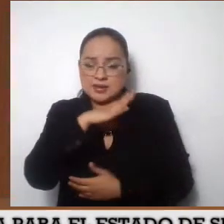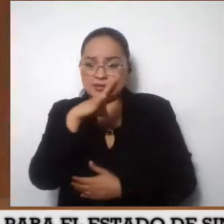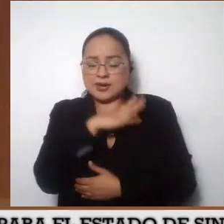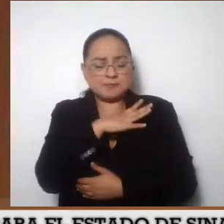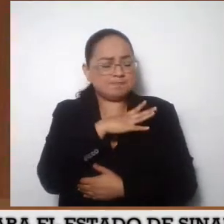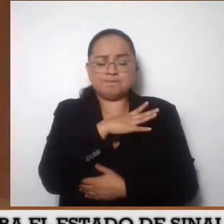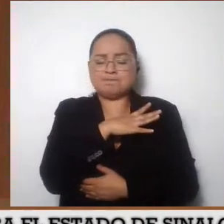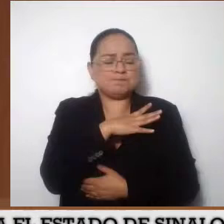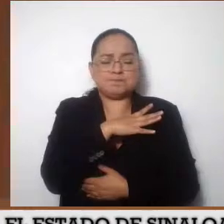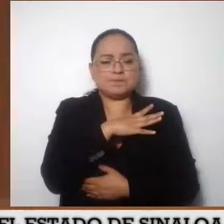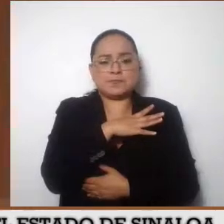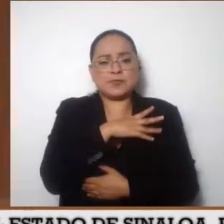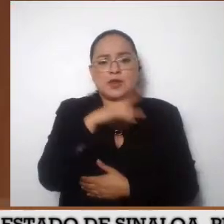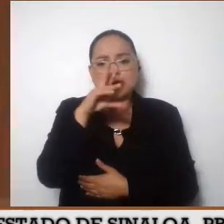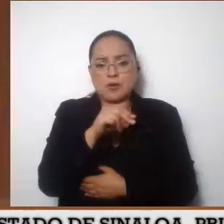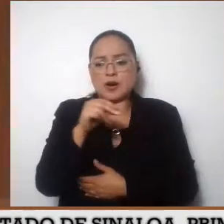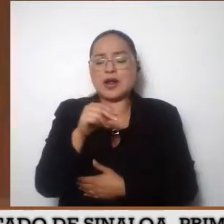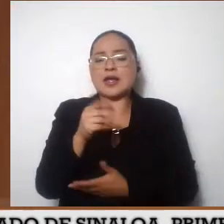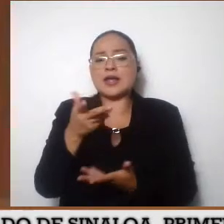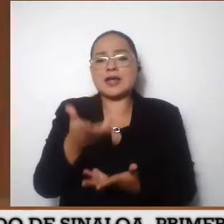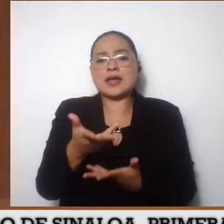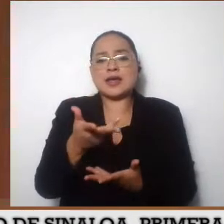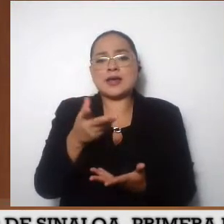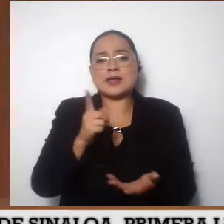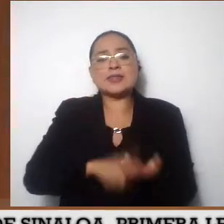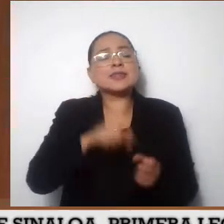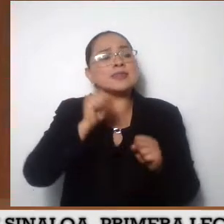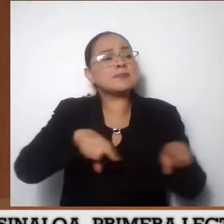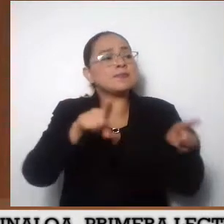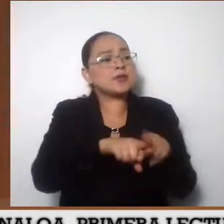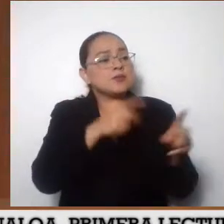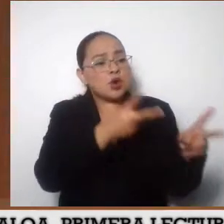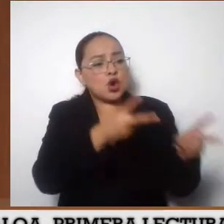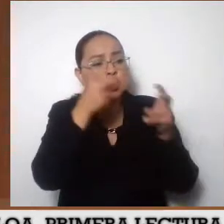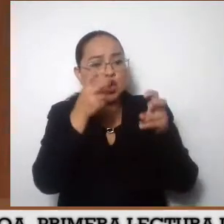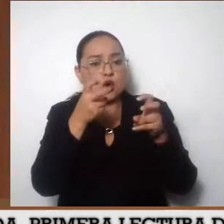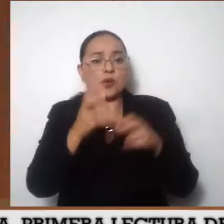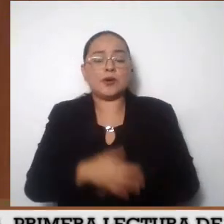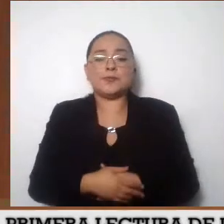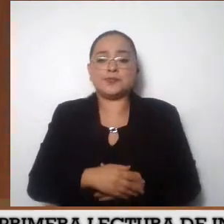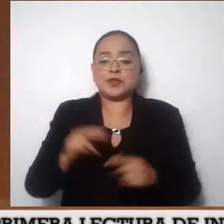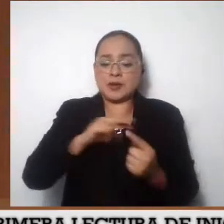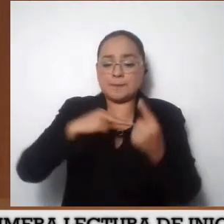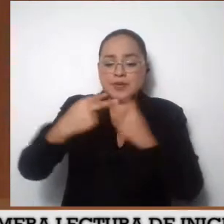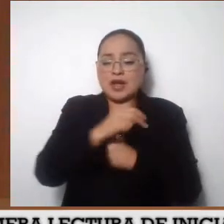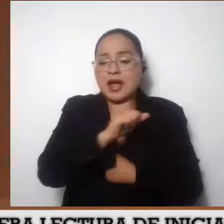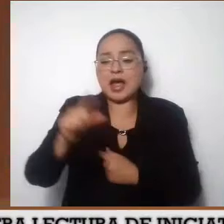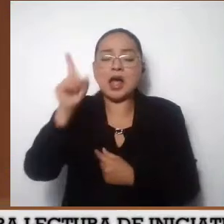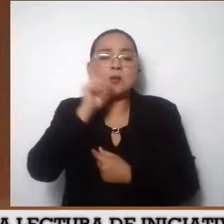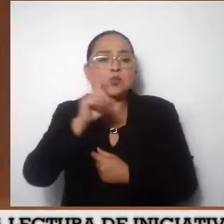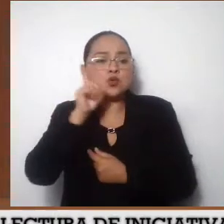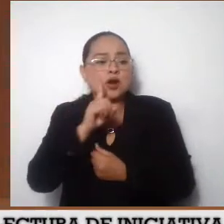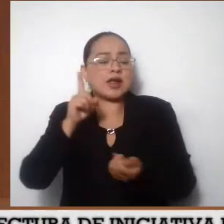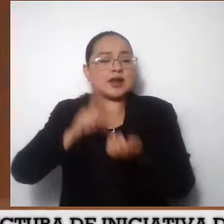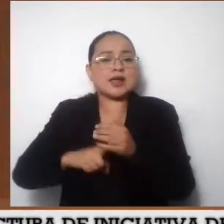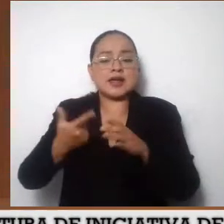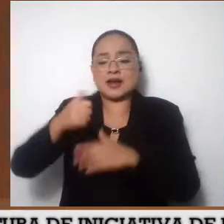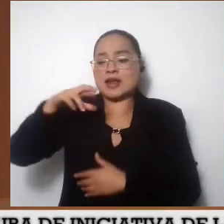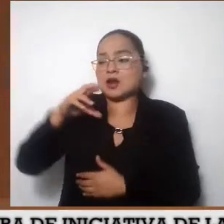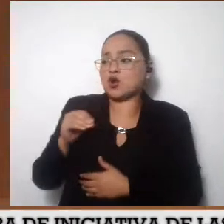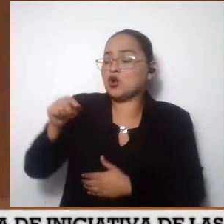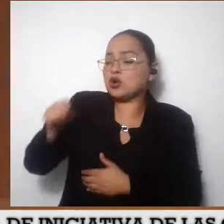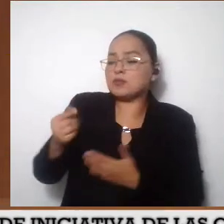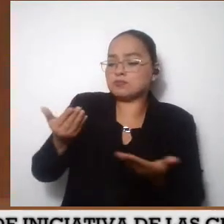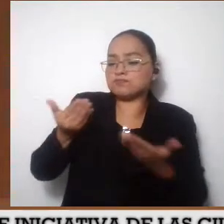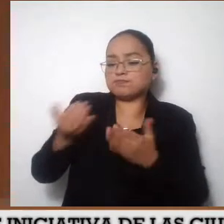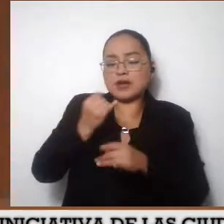México por México, es el robo. La perspectiva cuantitativa y de género de Eduardo Torre muestra la